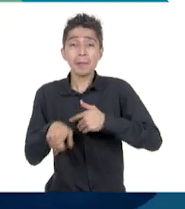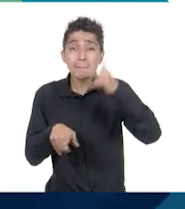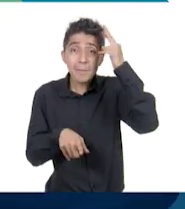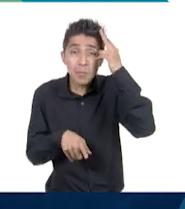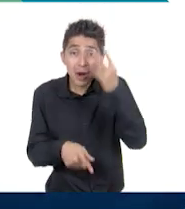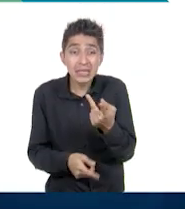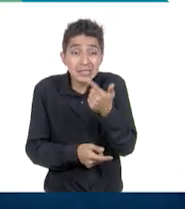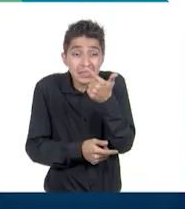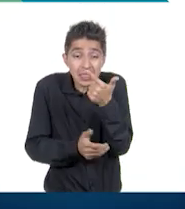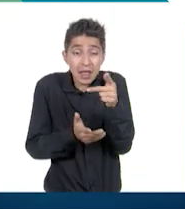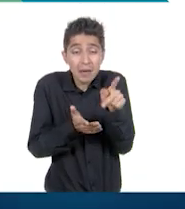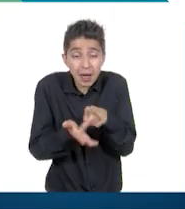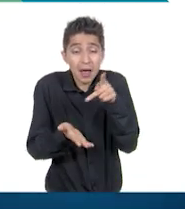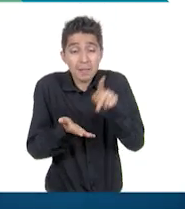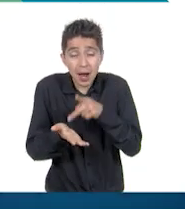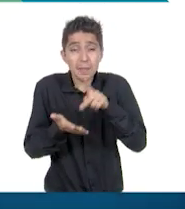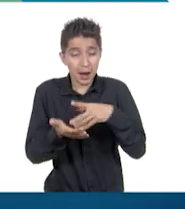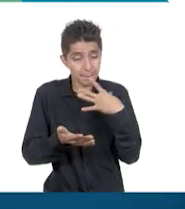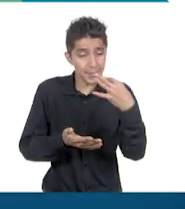7 veces. En